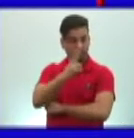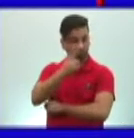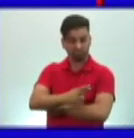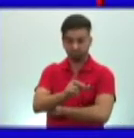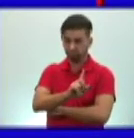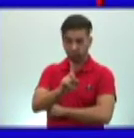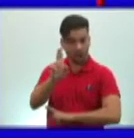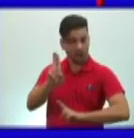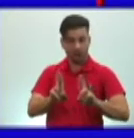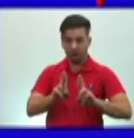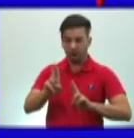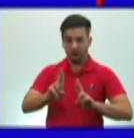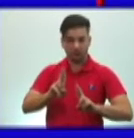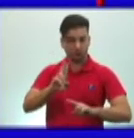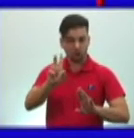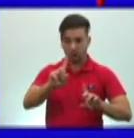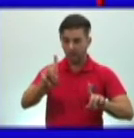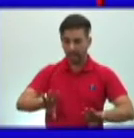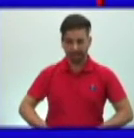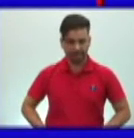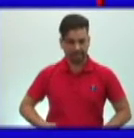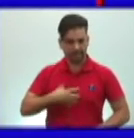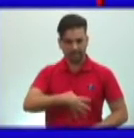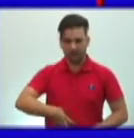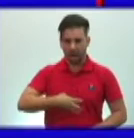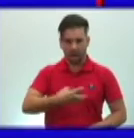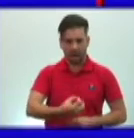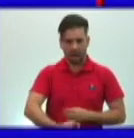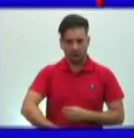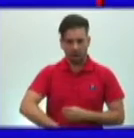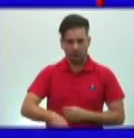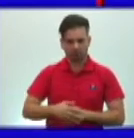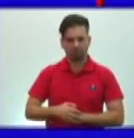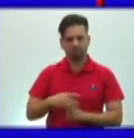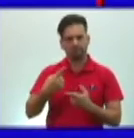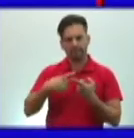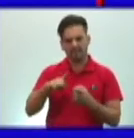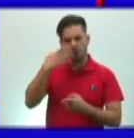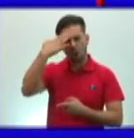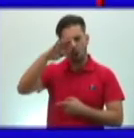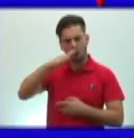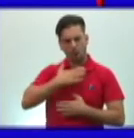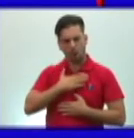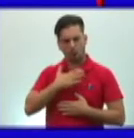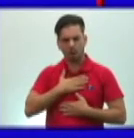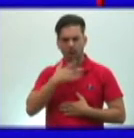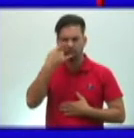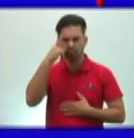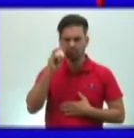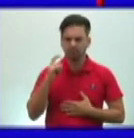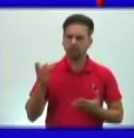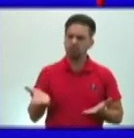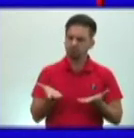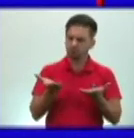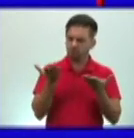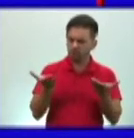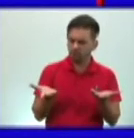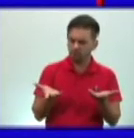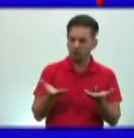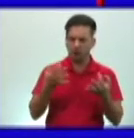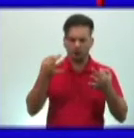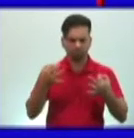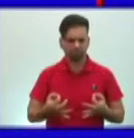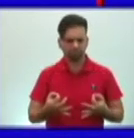pues sencillamente Cuba es en este sentido promotora y